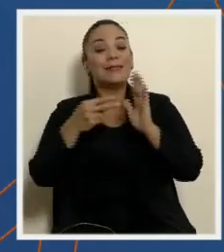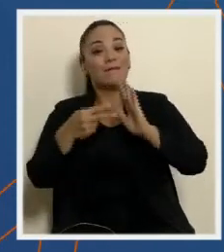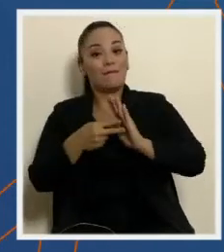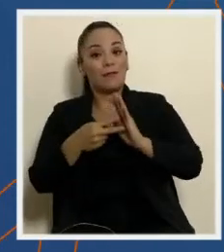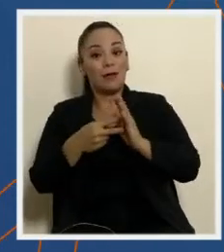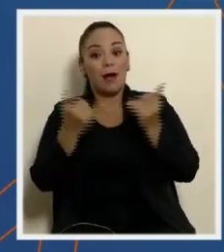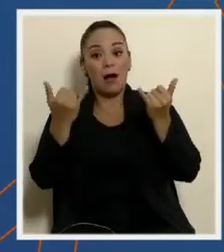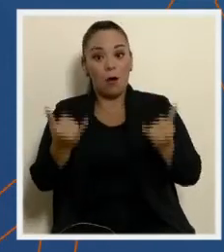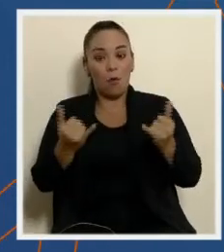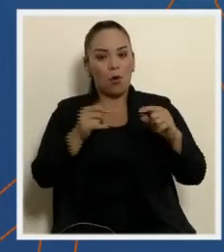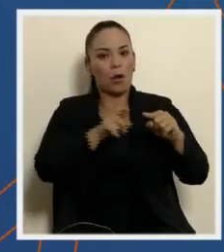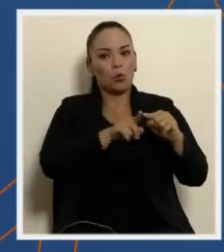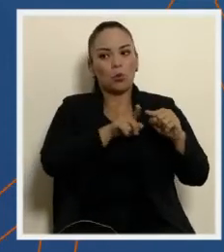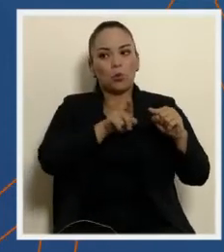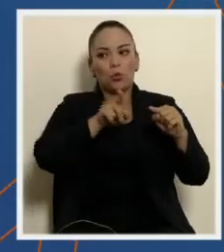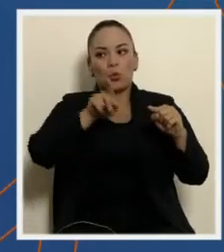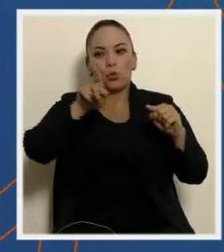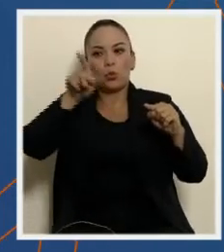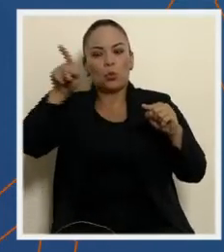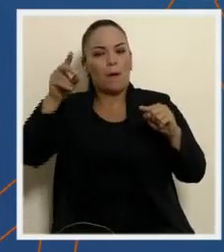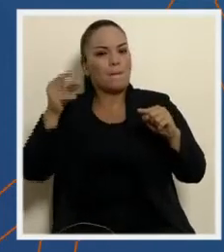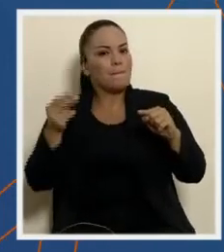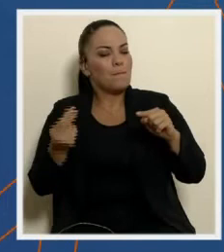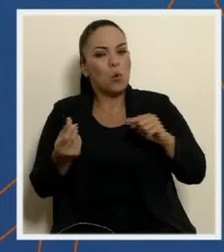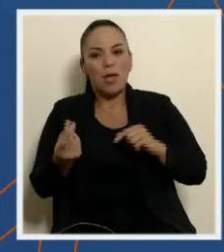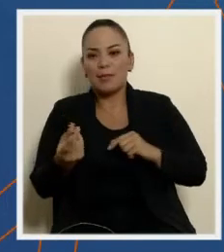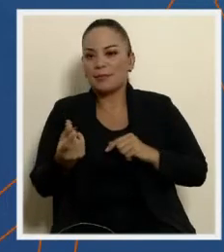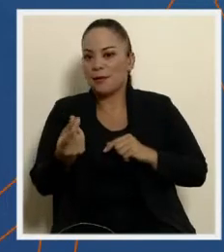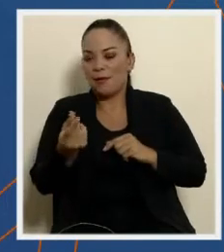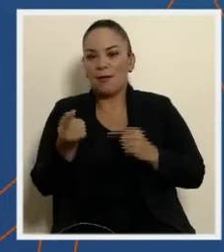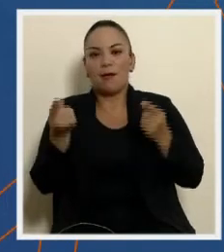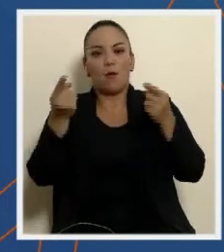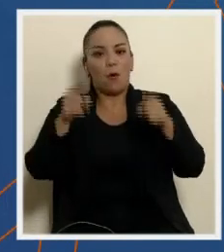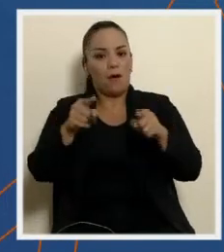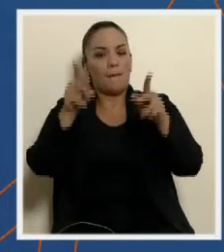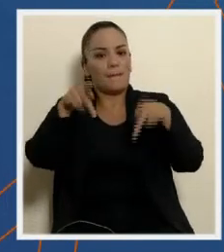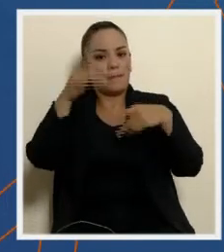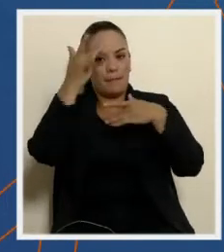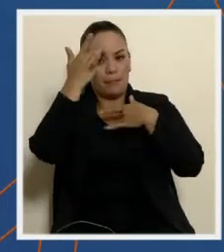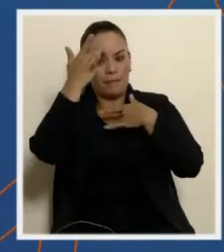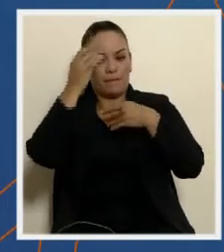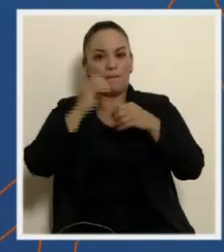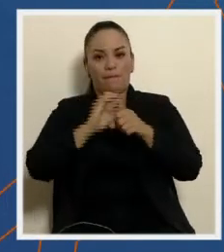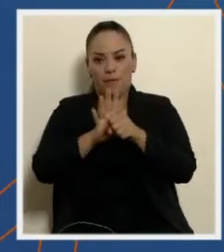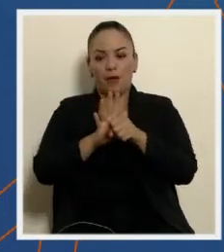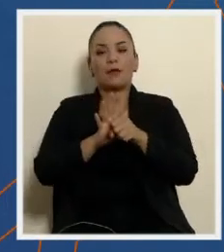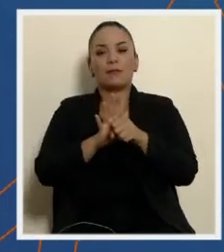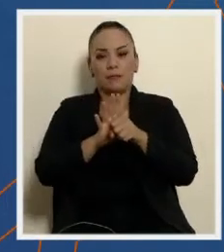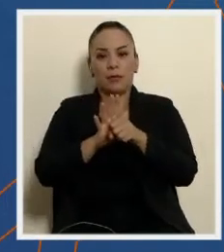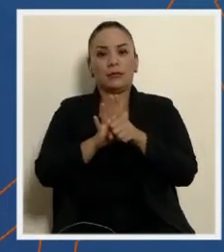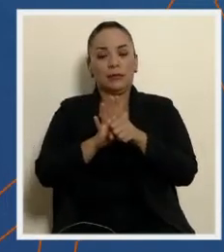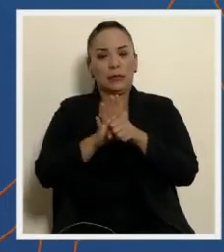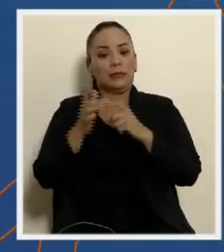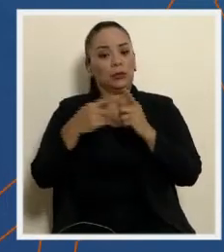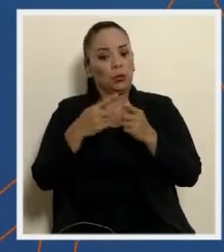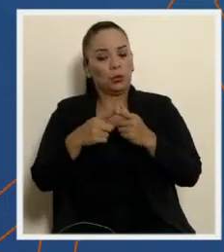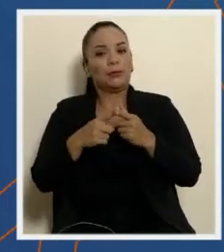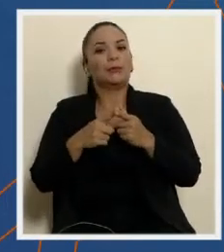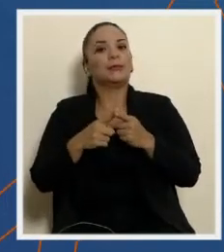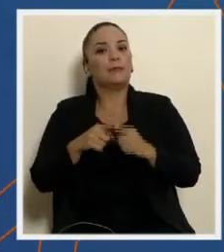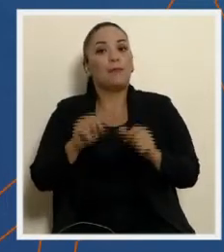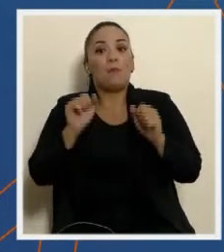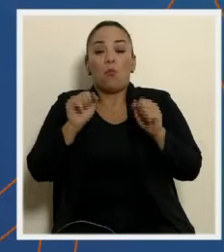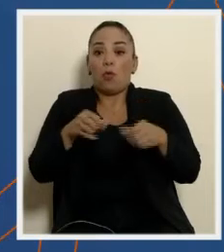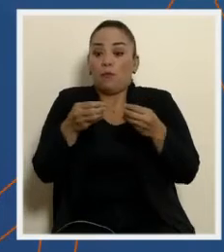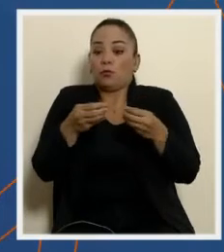en un crecimiento muy acelerado de casos. Eso significa que muy rápidamente podemos llegar a perder la